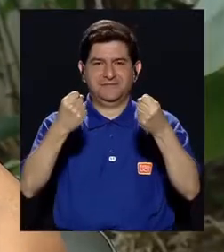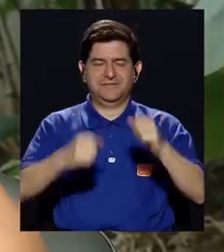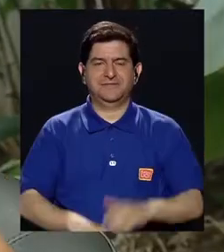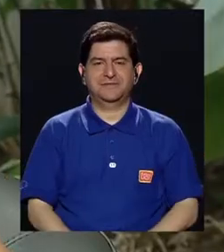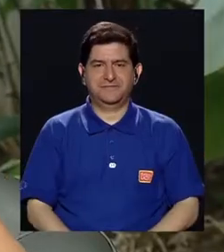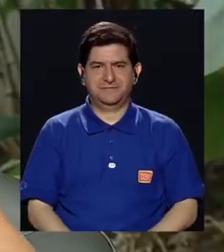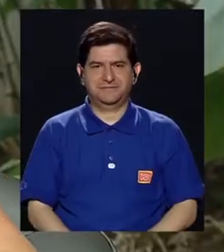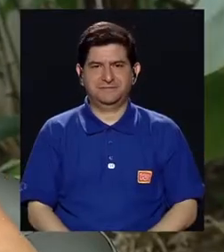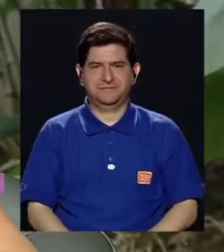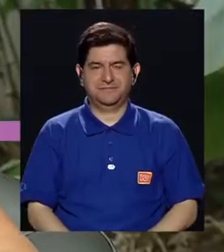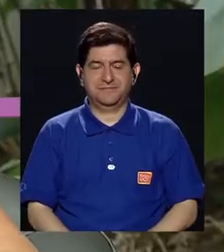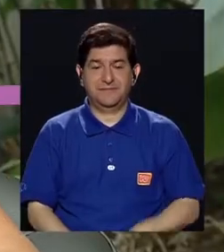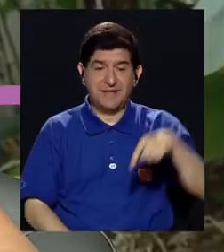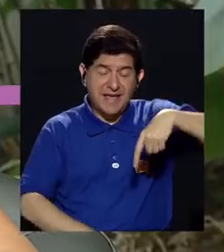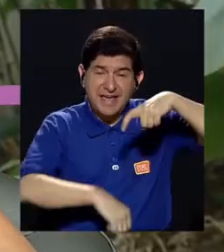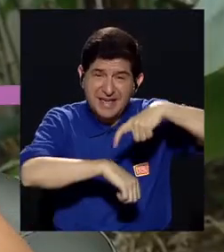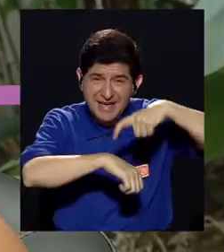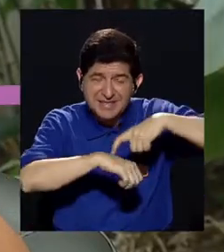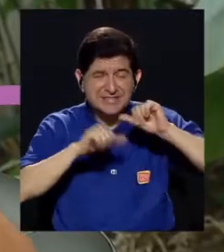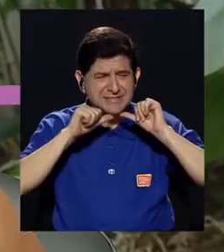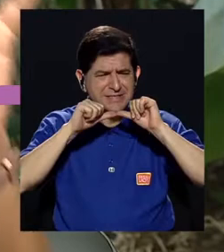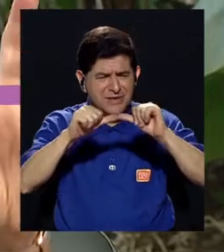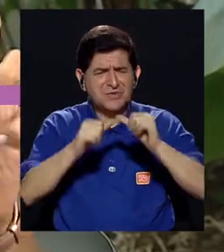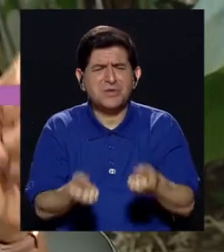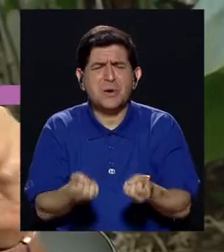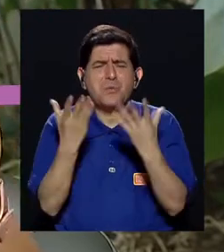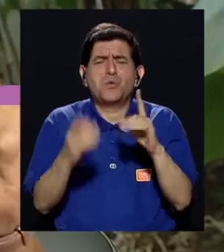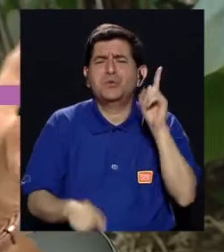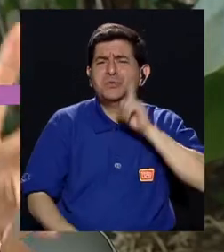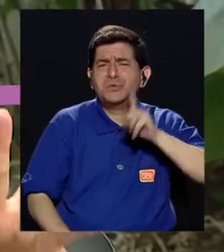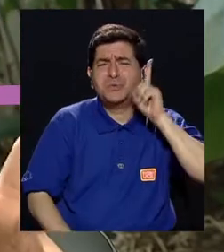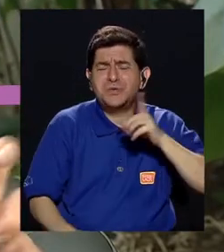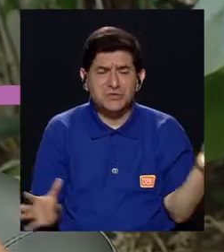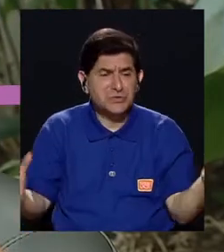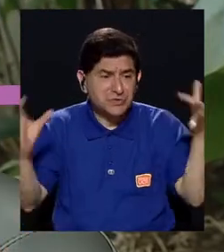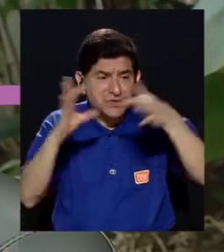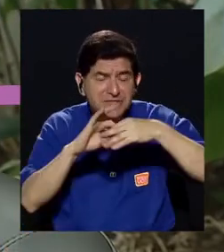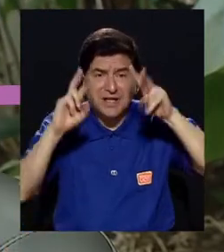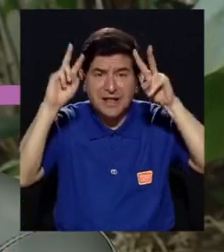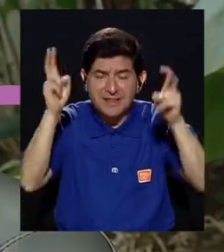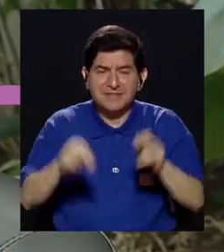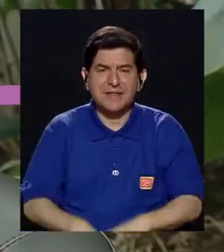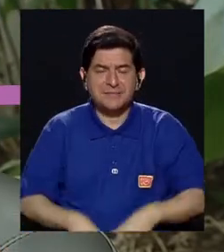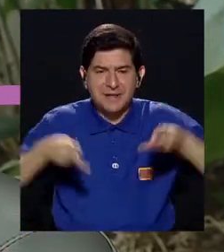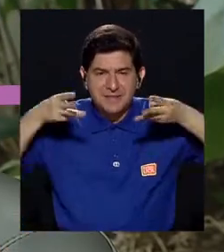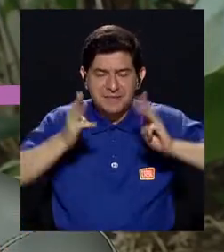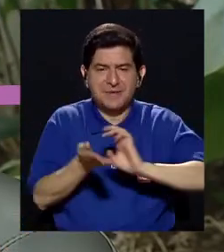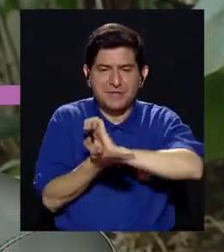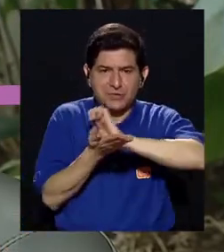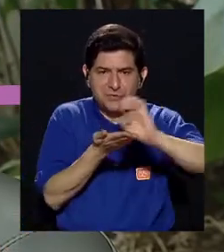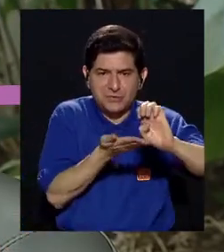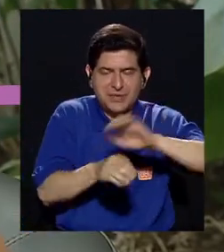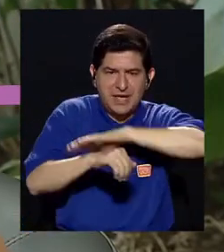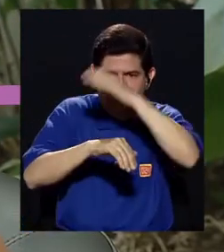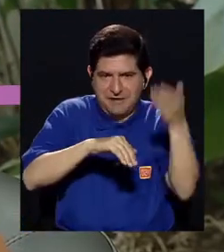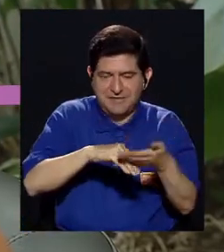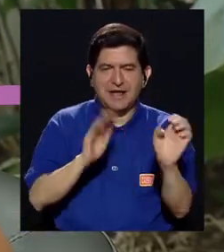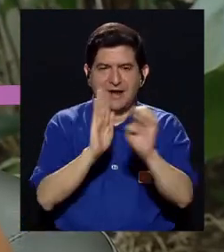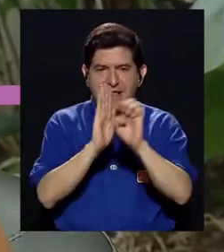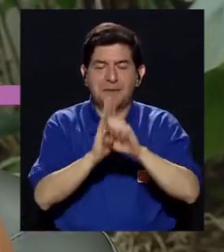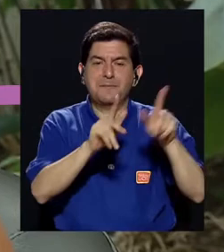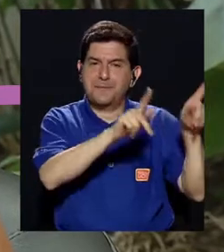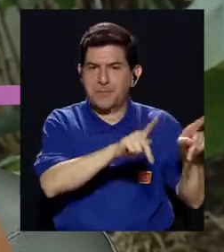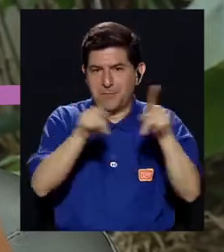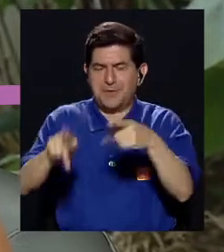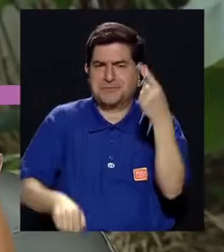Aún en estos momentos tenemos muchos mitos alrededor del tema de métodos anticonceptivos. Por ejemplo, hay personas